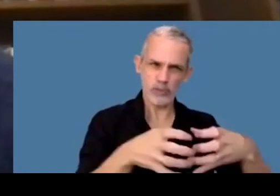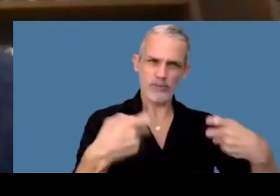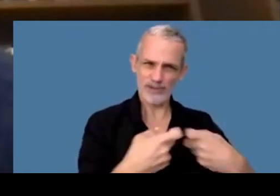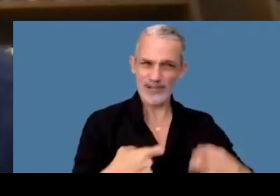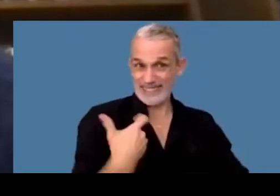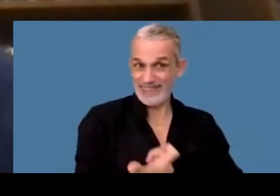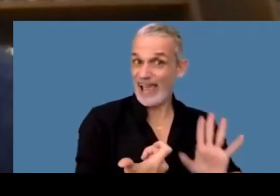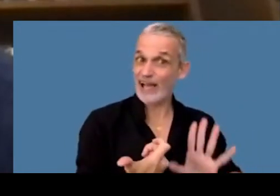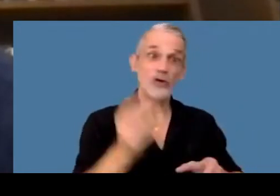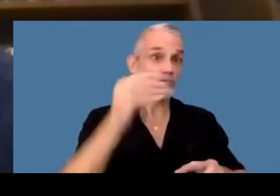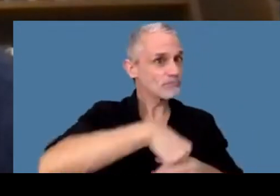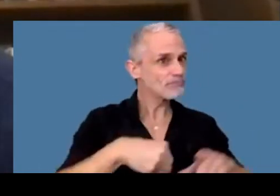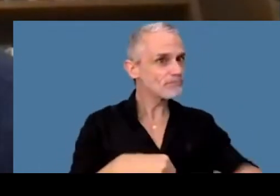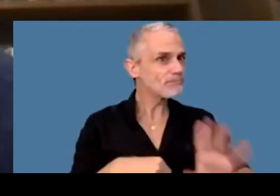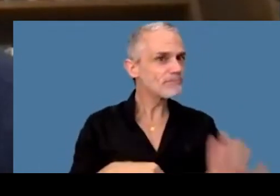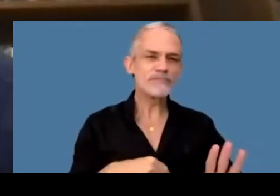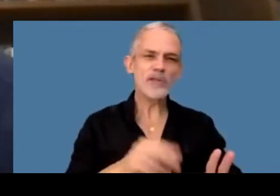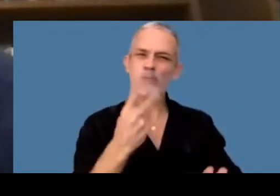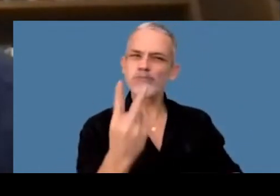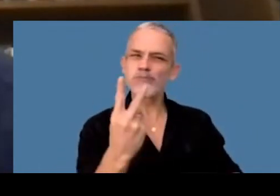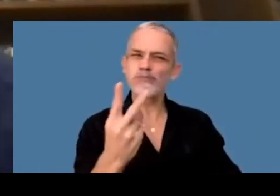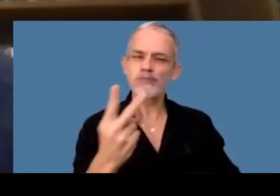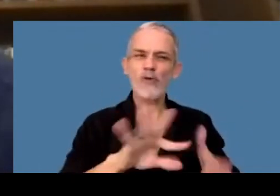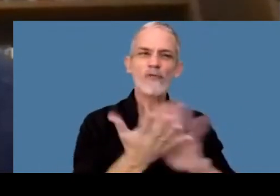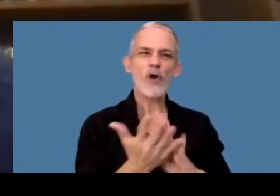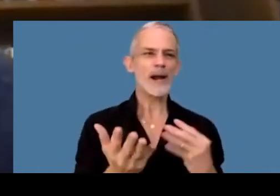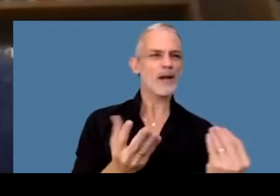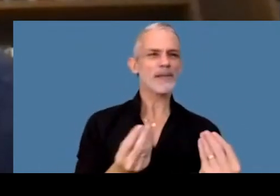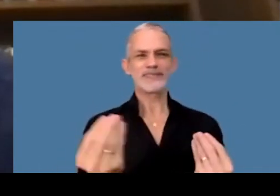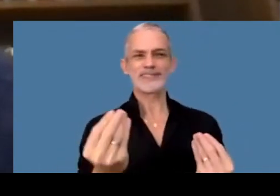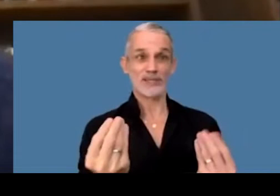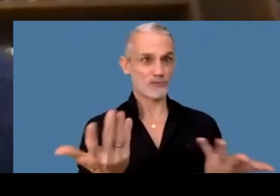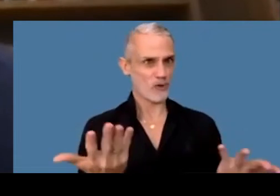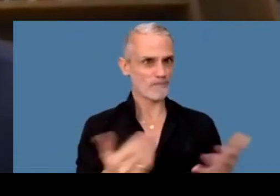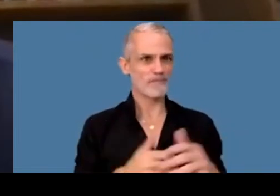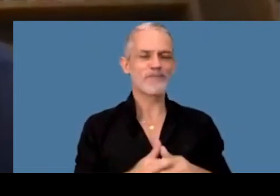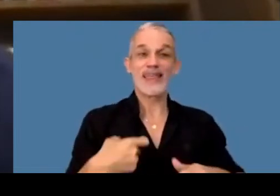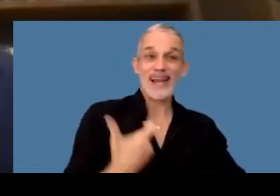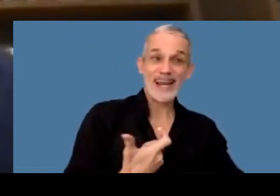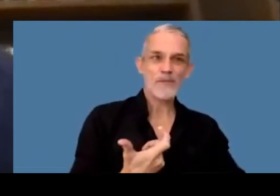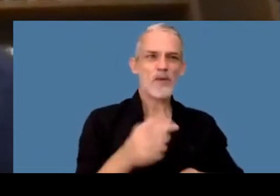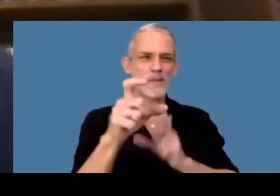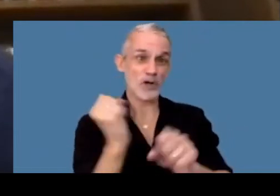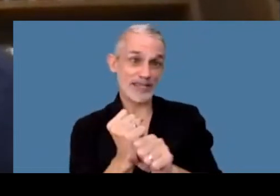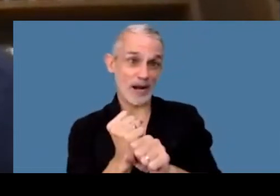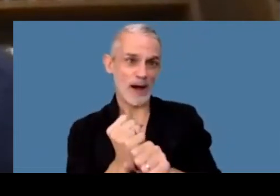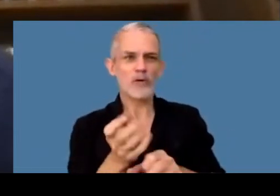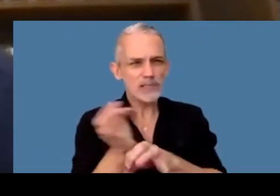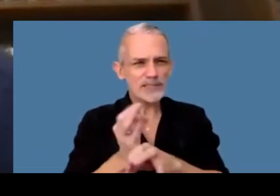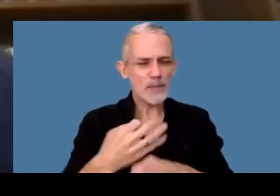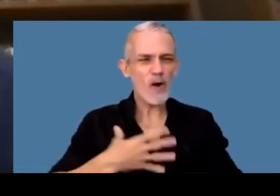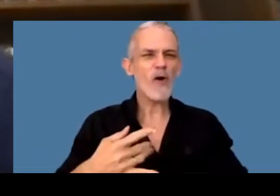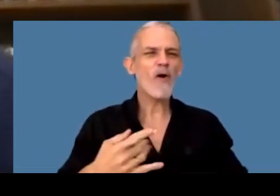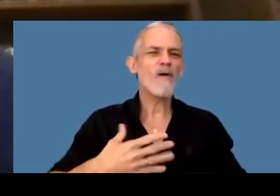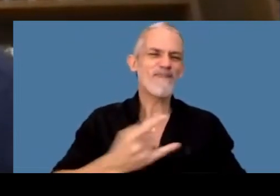sindical, ejercen una doble vía de representación. ¿Sí? Lo que nosotros enseñamos en la facultad, que se llama doble vía